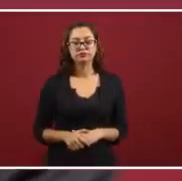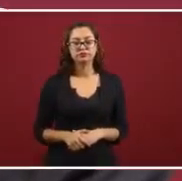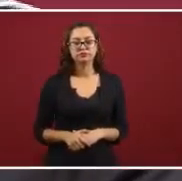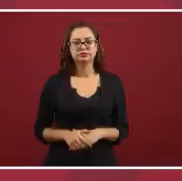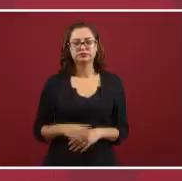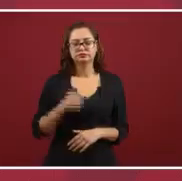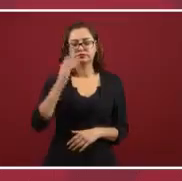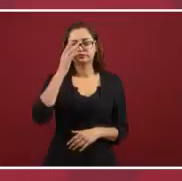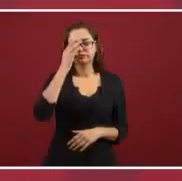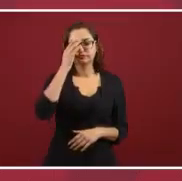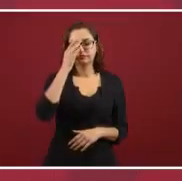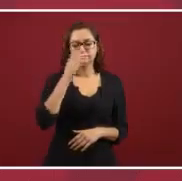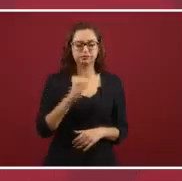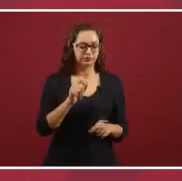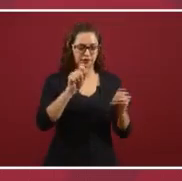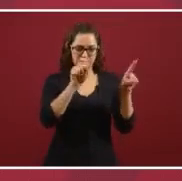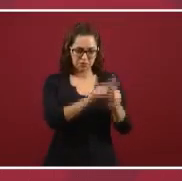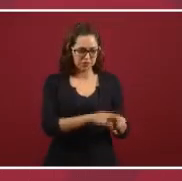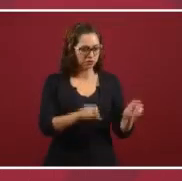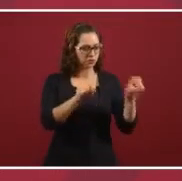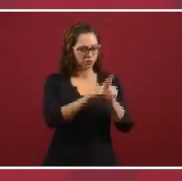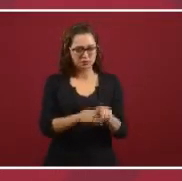recomposición del mismo régimen,